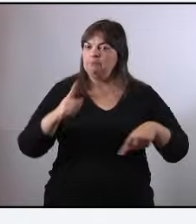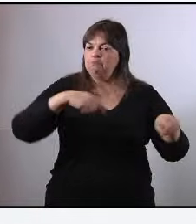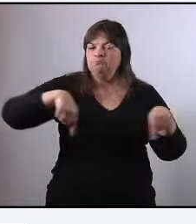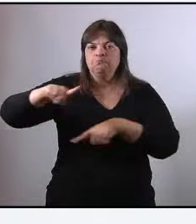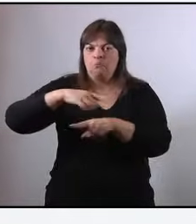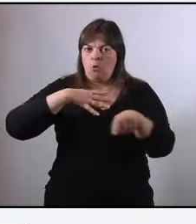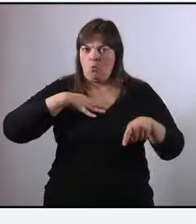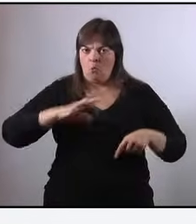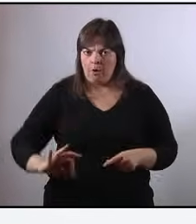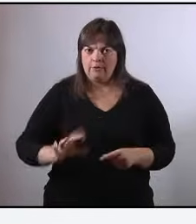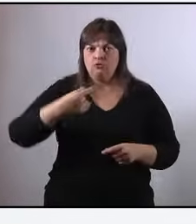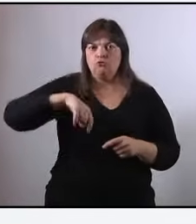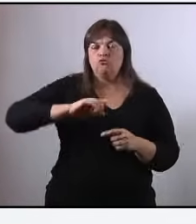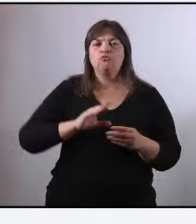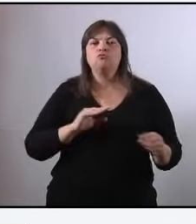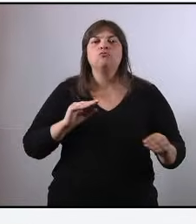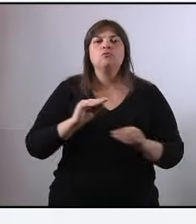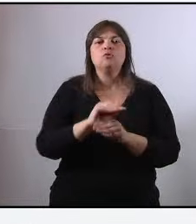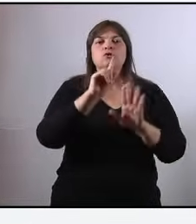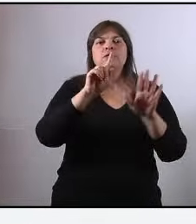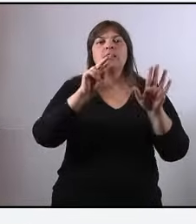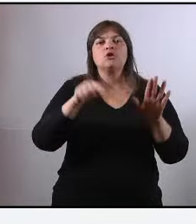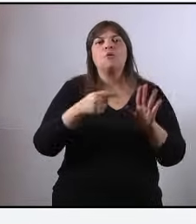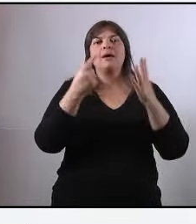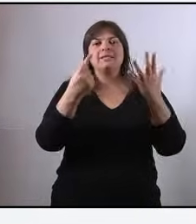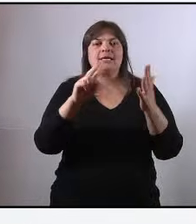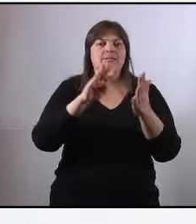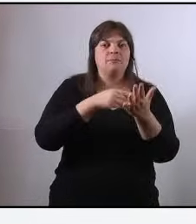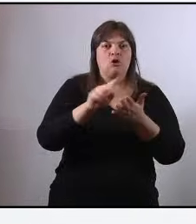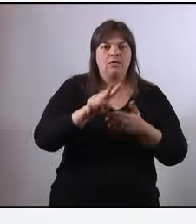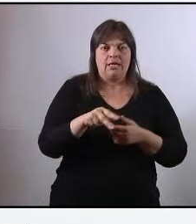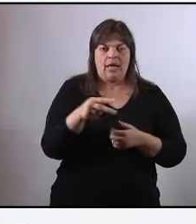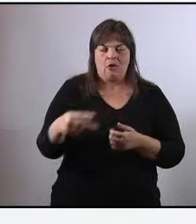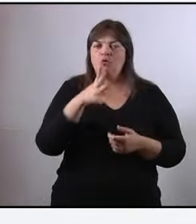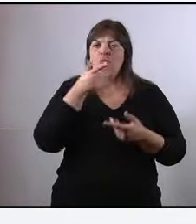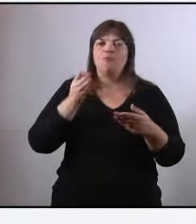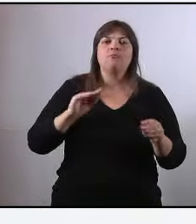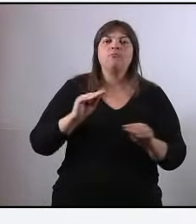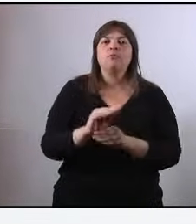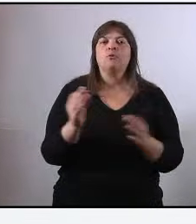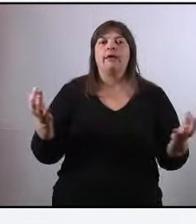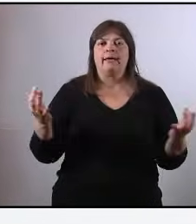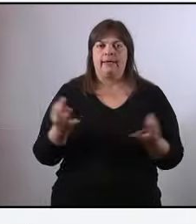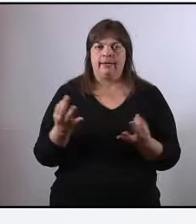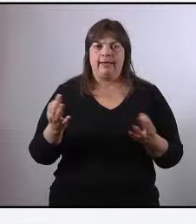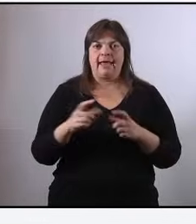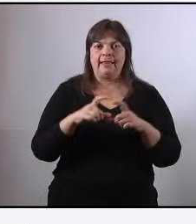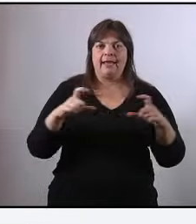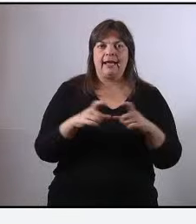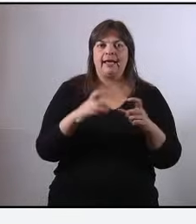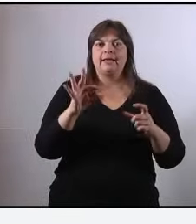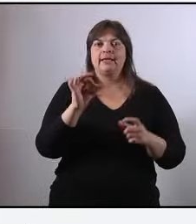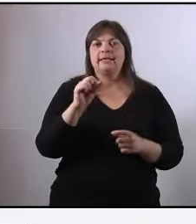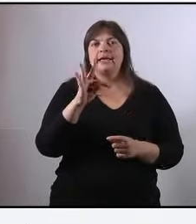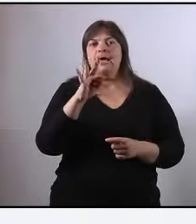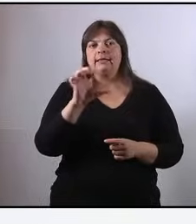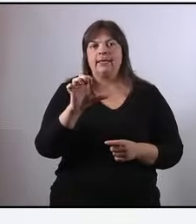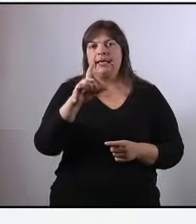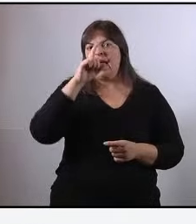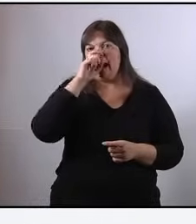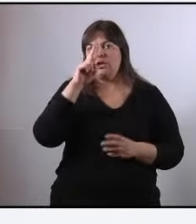ello vamos a destinar 6,6 millones de euros para financiar la conocida tarjeta SATE en el